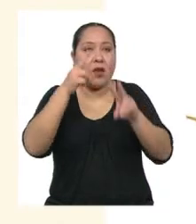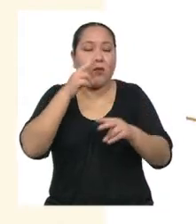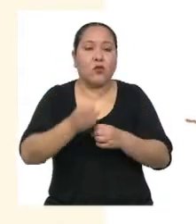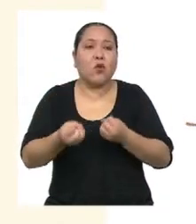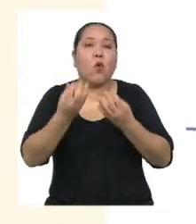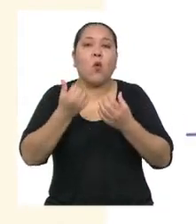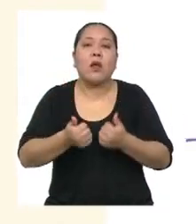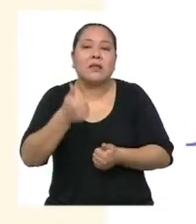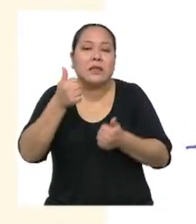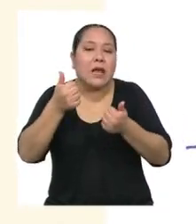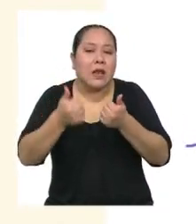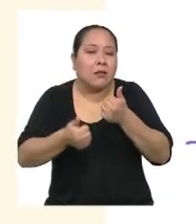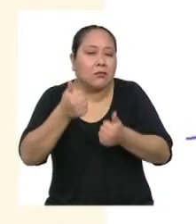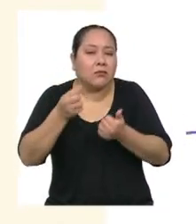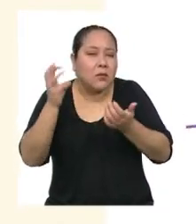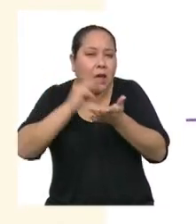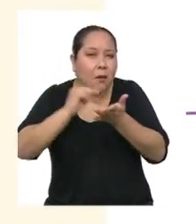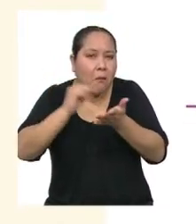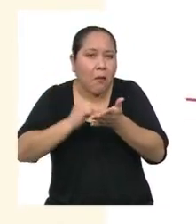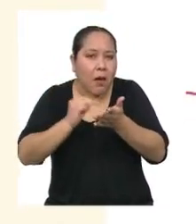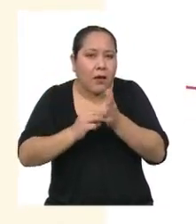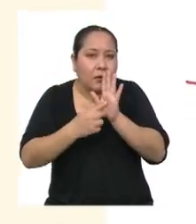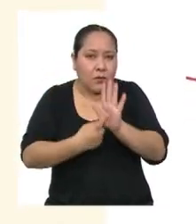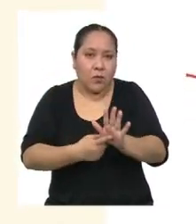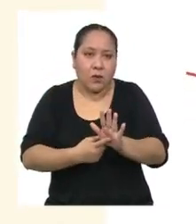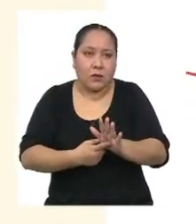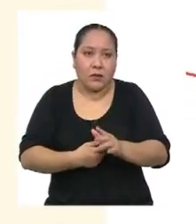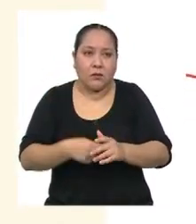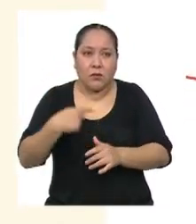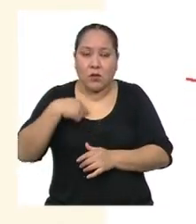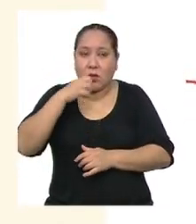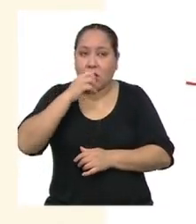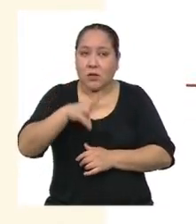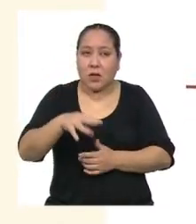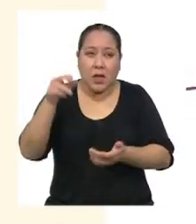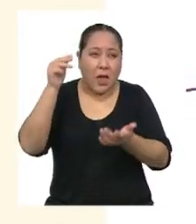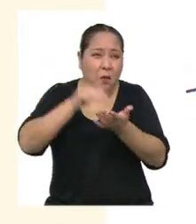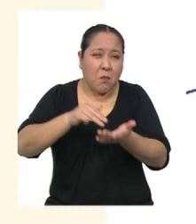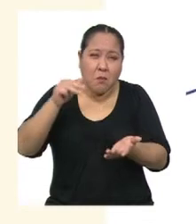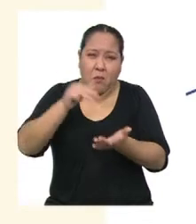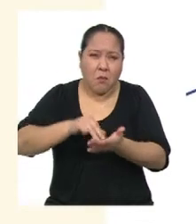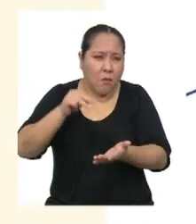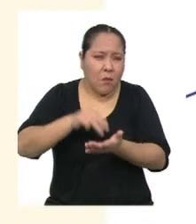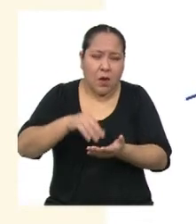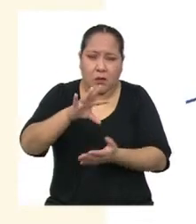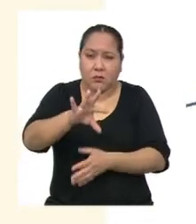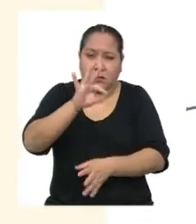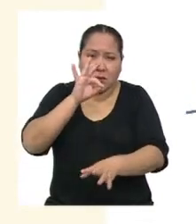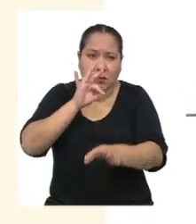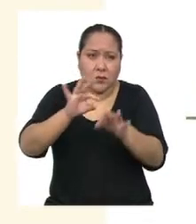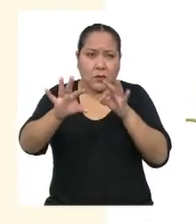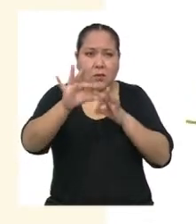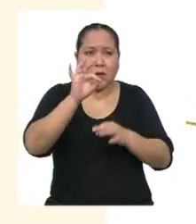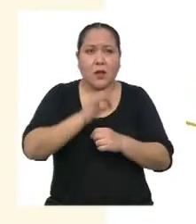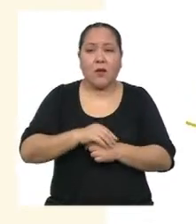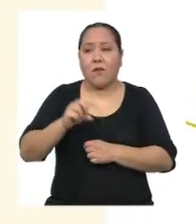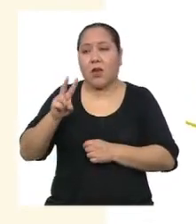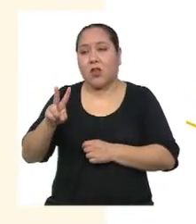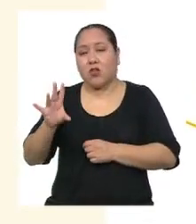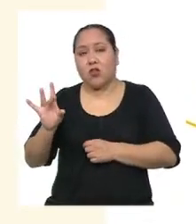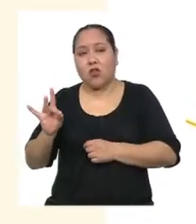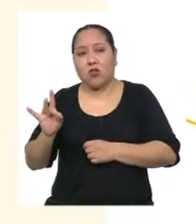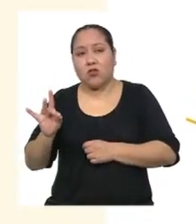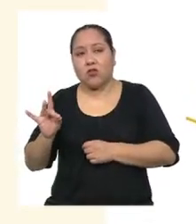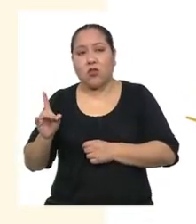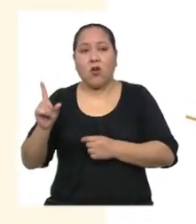mayor frecuencia. Y podríamos decir que los valores que mayoritariamente tomó la variable edad fue de